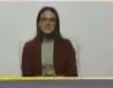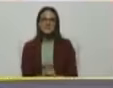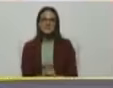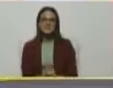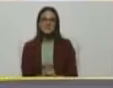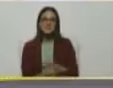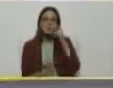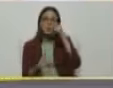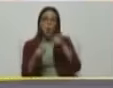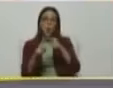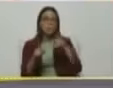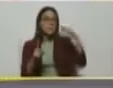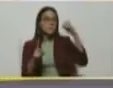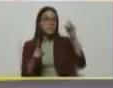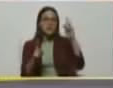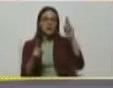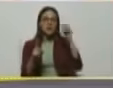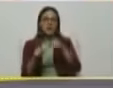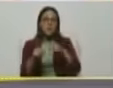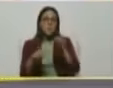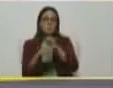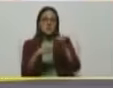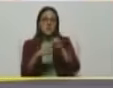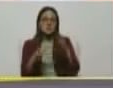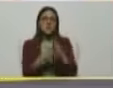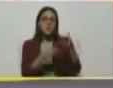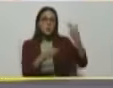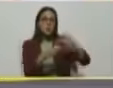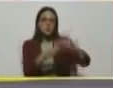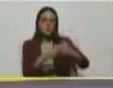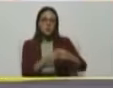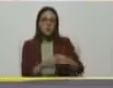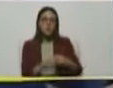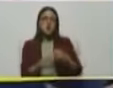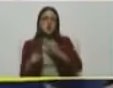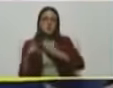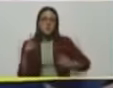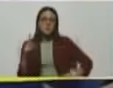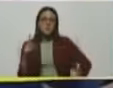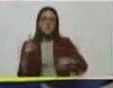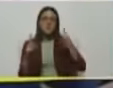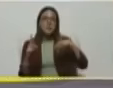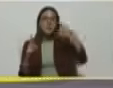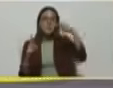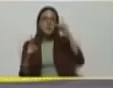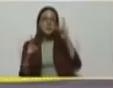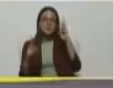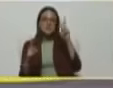ingeniero Pedro Tellechea, ministro de Petróleo y presidente de PDVSA,